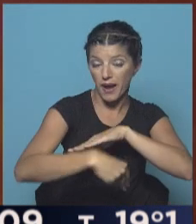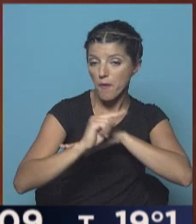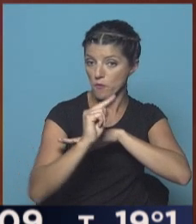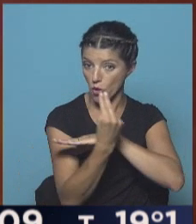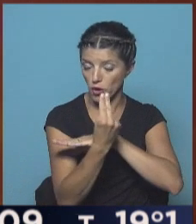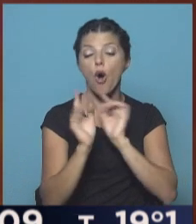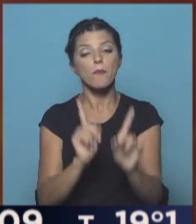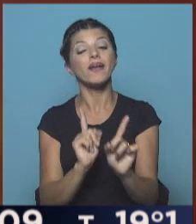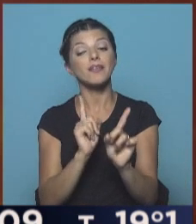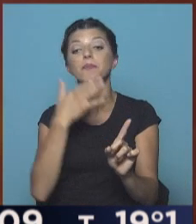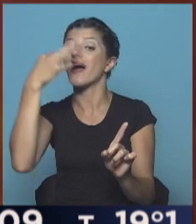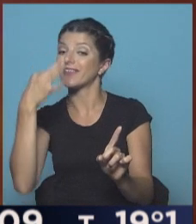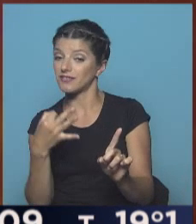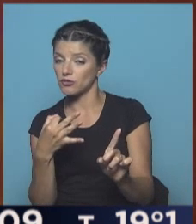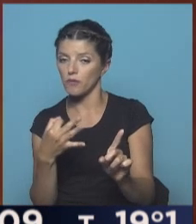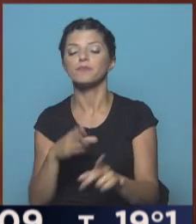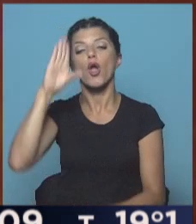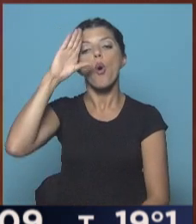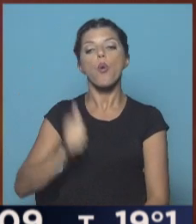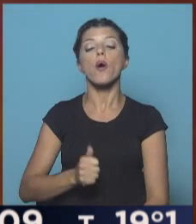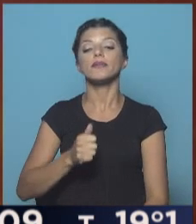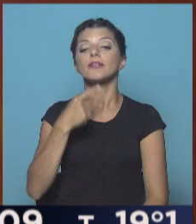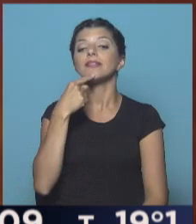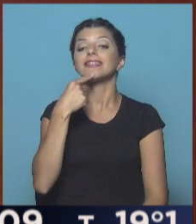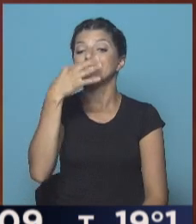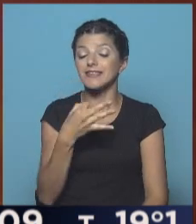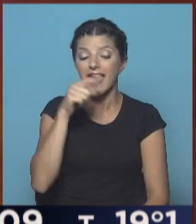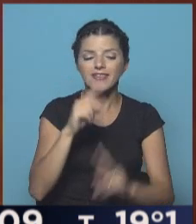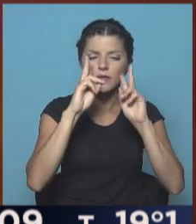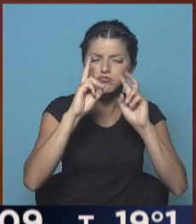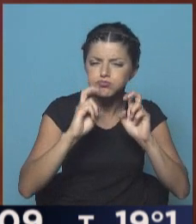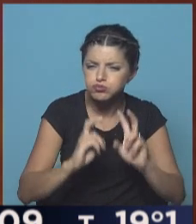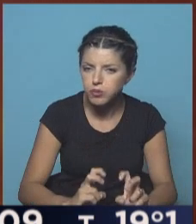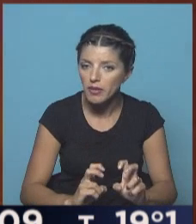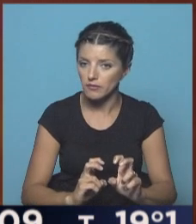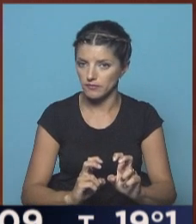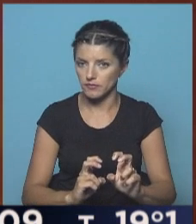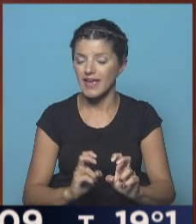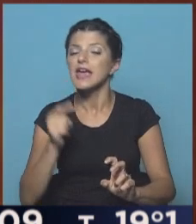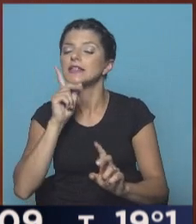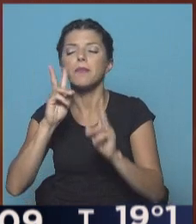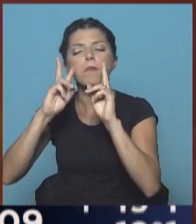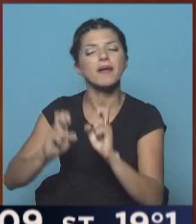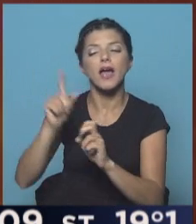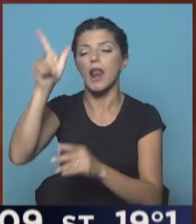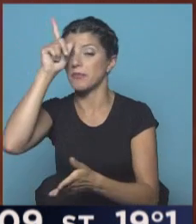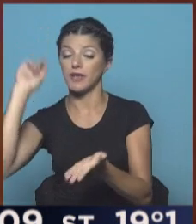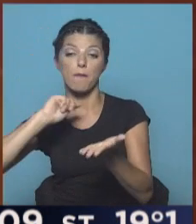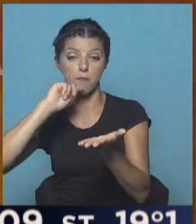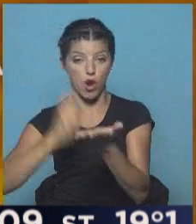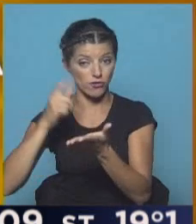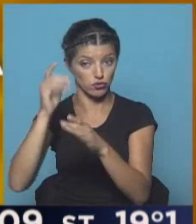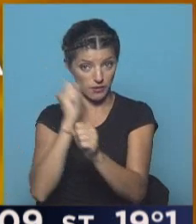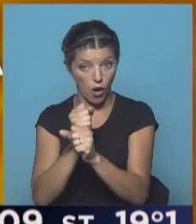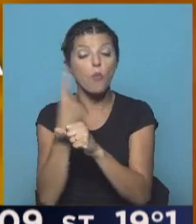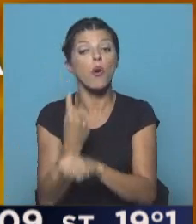partir de esta decisión, Rafecas es el encargado de investigar el delito de desobediencia que tiene una pena de un año de prisión y,